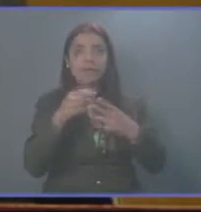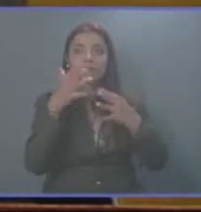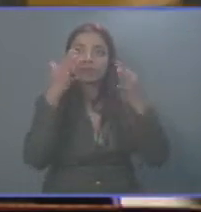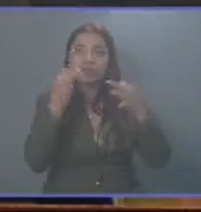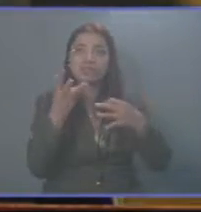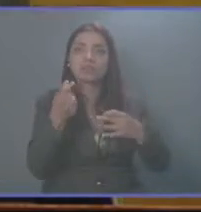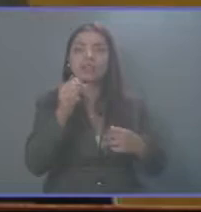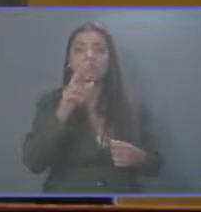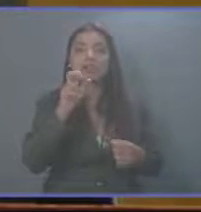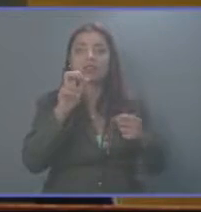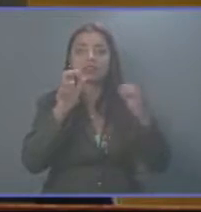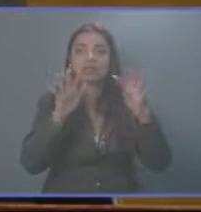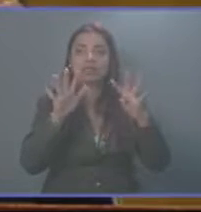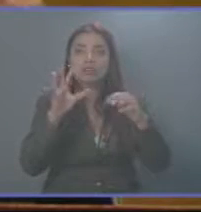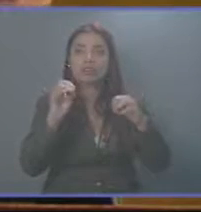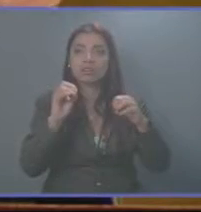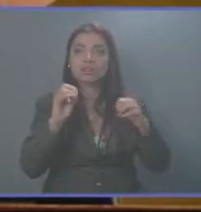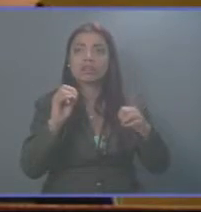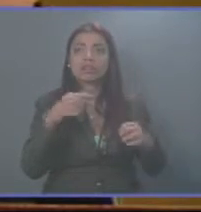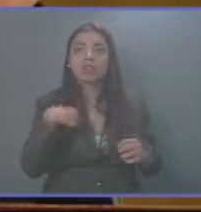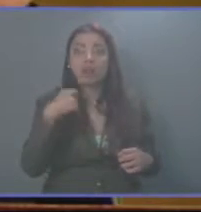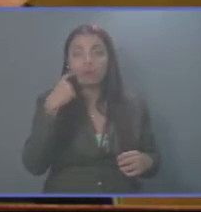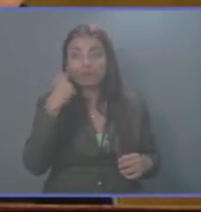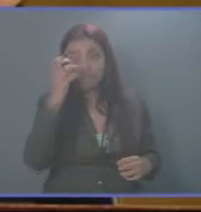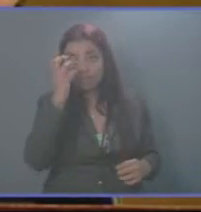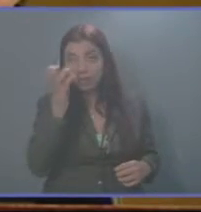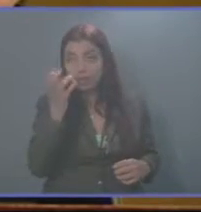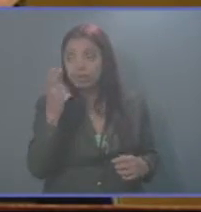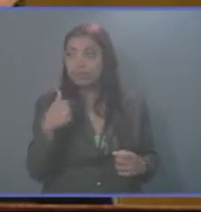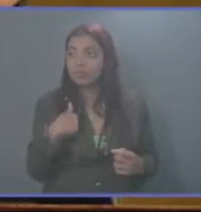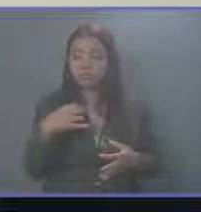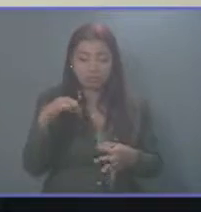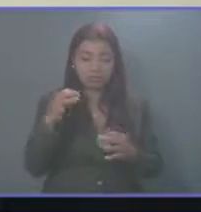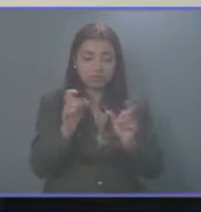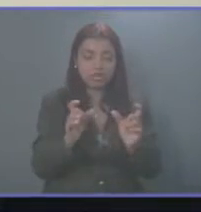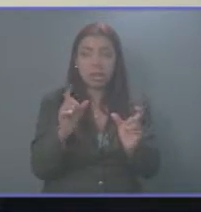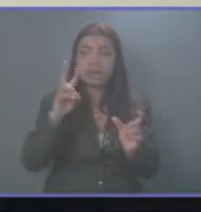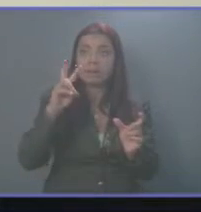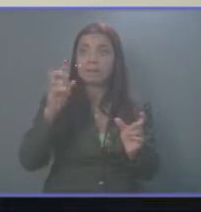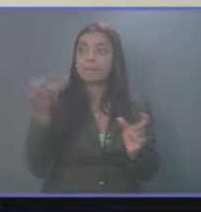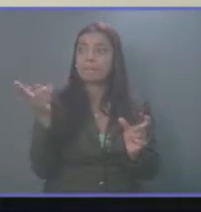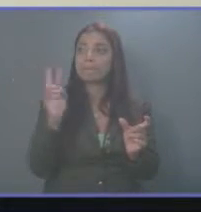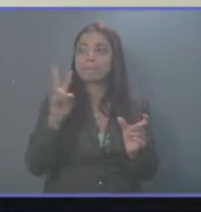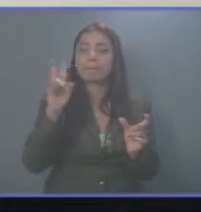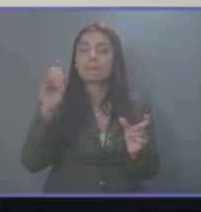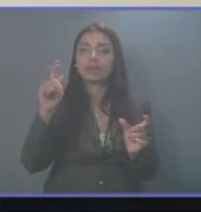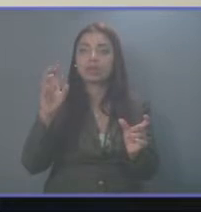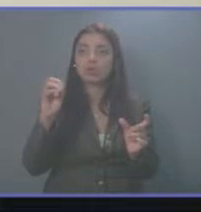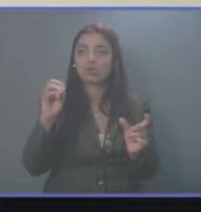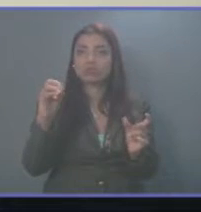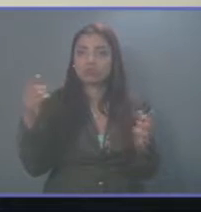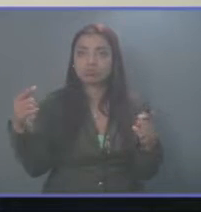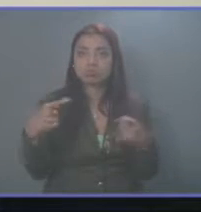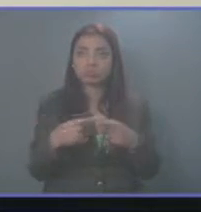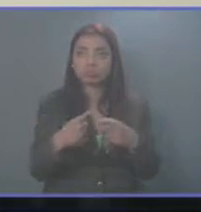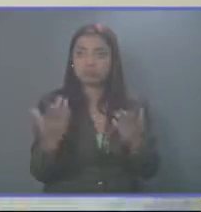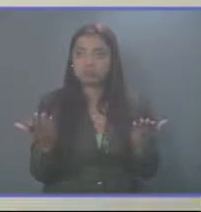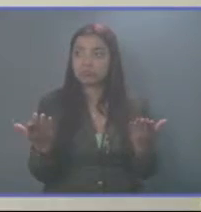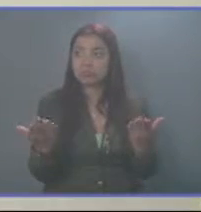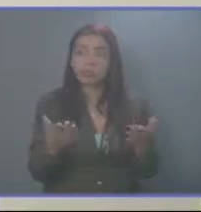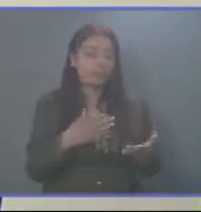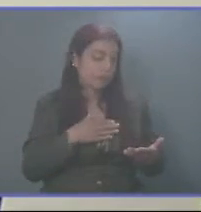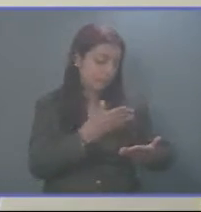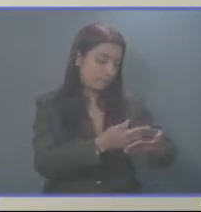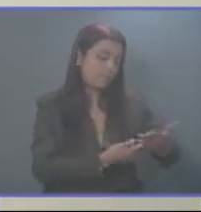número 395. Por inconveniente. Yo tengo observado. No, yo tengo aquí que es vetado por inconveniente. Y tengo